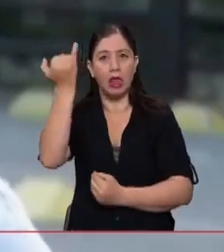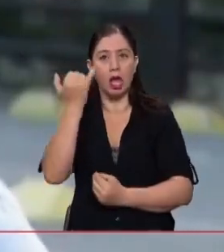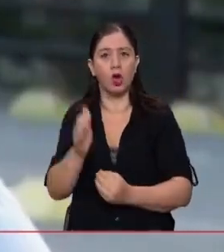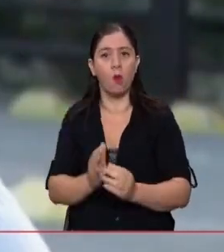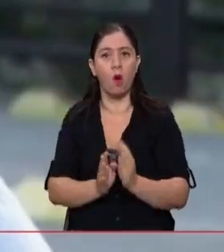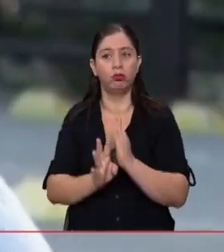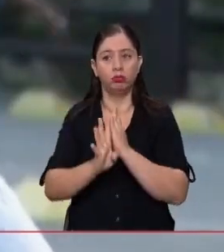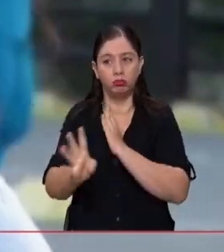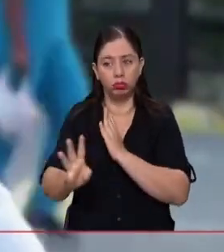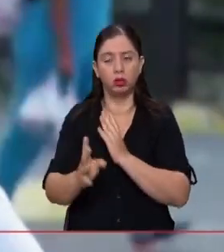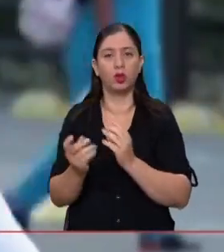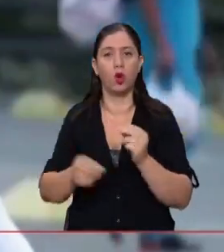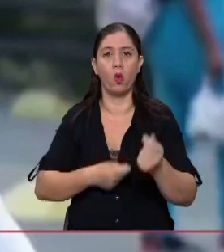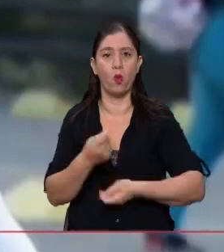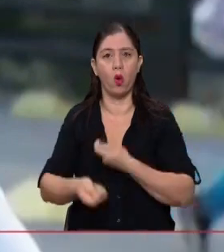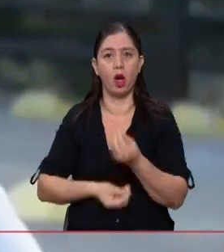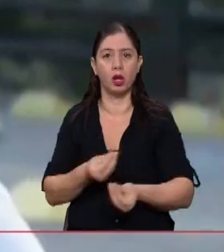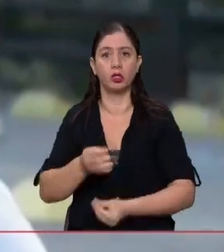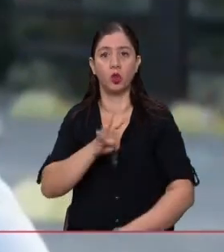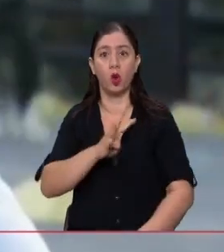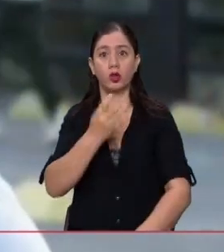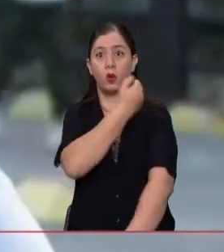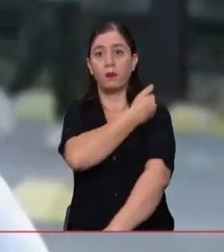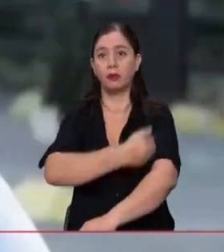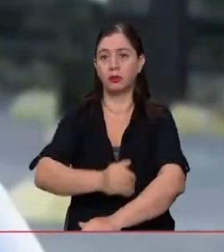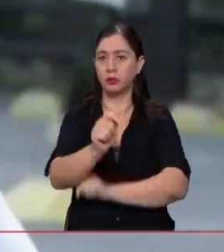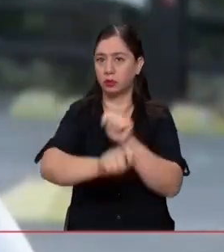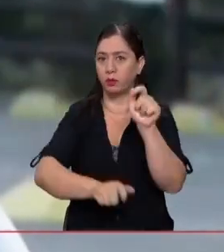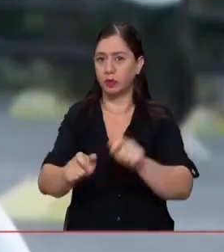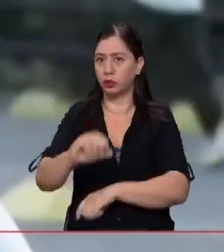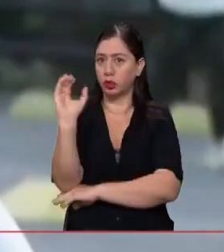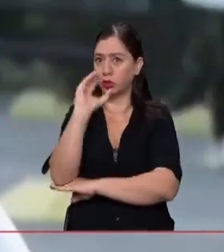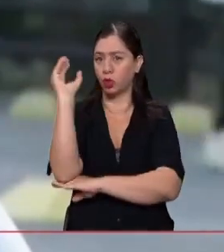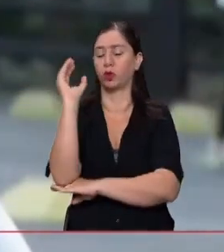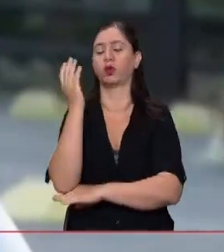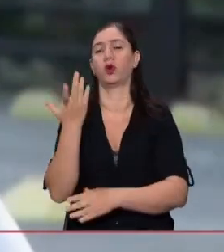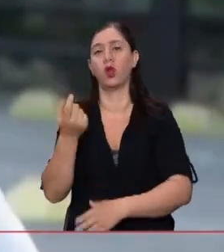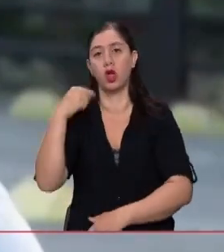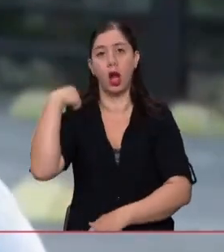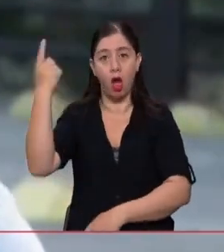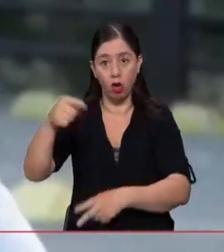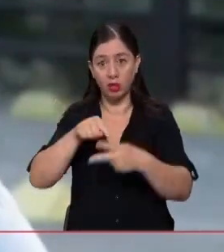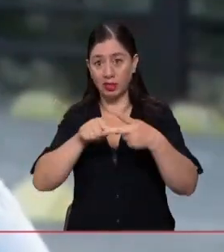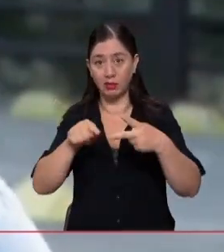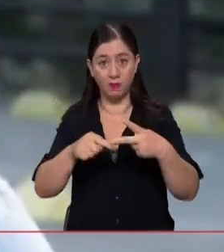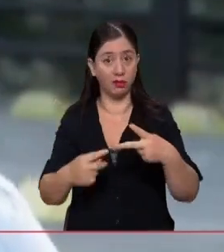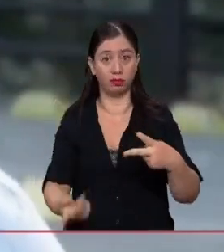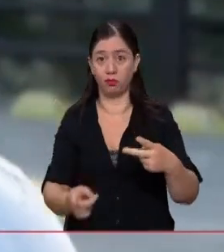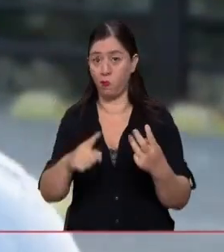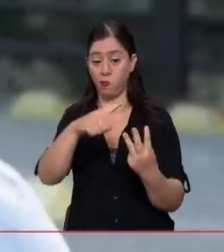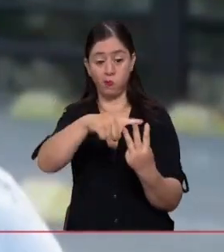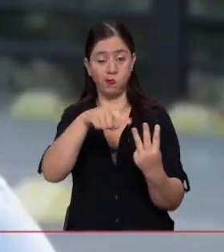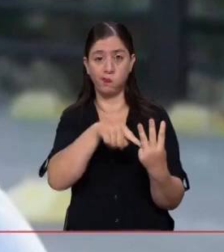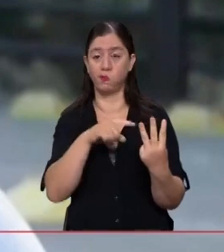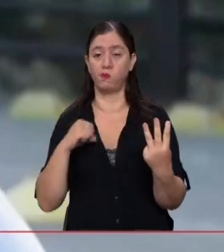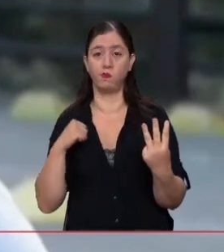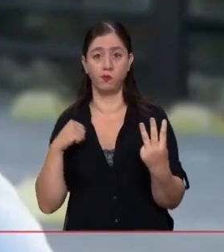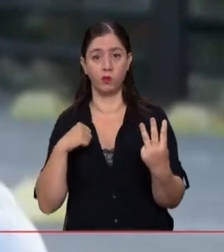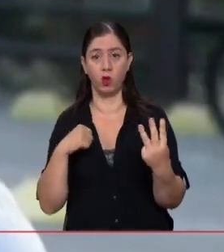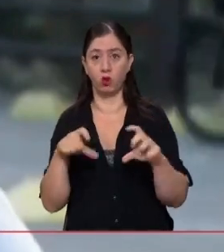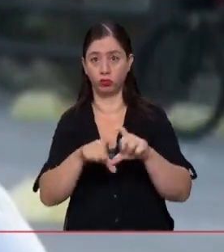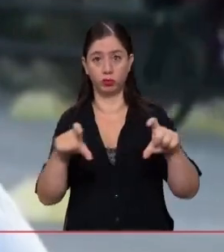trámite que en Colombia es aproximadamente de 4 millones de colombianos, pues a partir de la próxima semana, si no tienen su licencia antigua, podrán